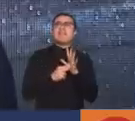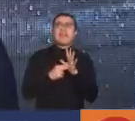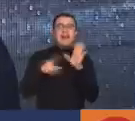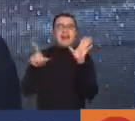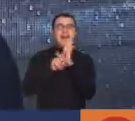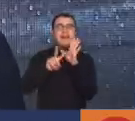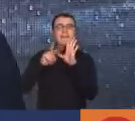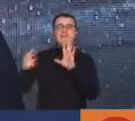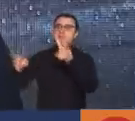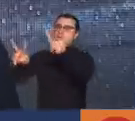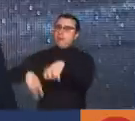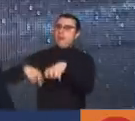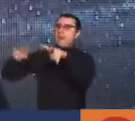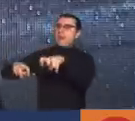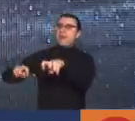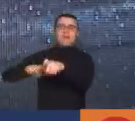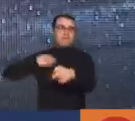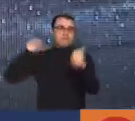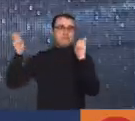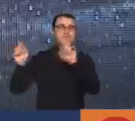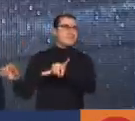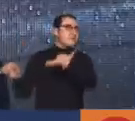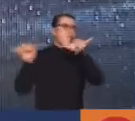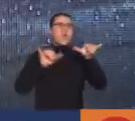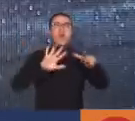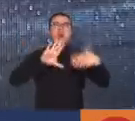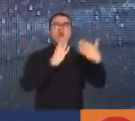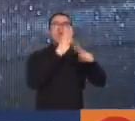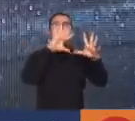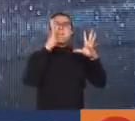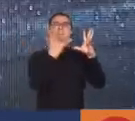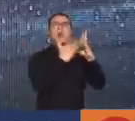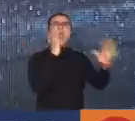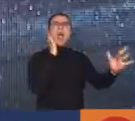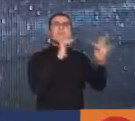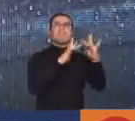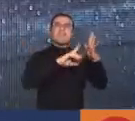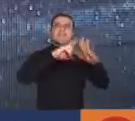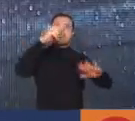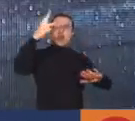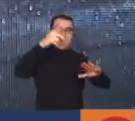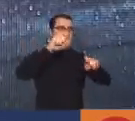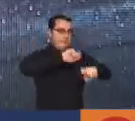un nuevo mundo, que es el de las nuevas tecnologías.